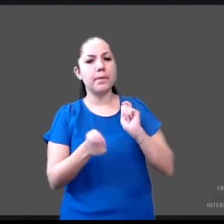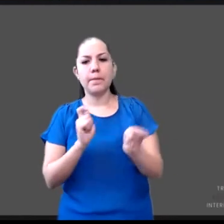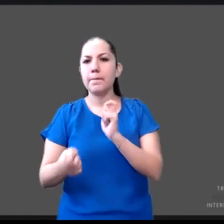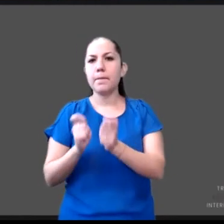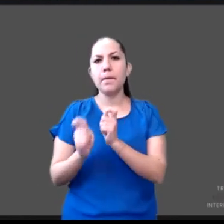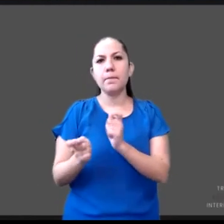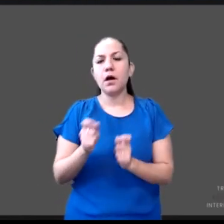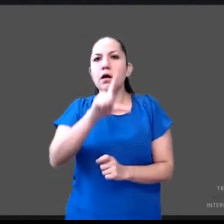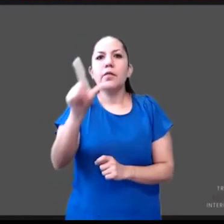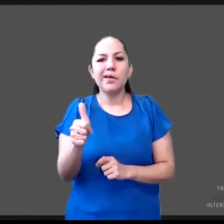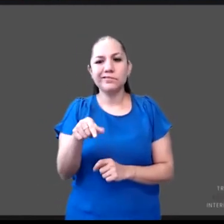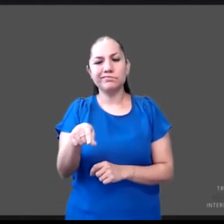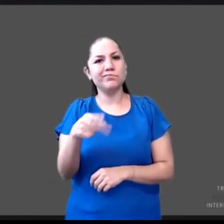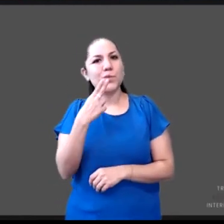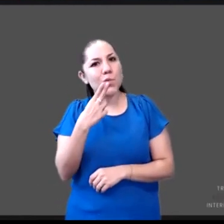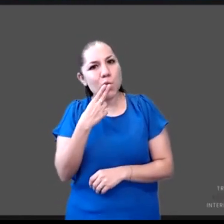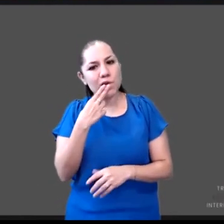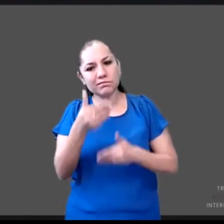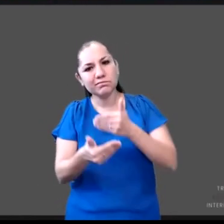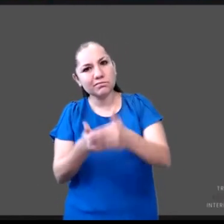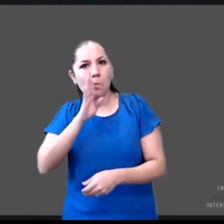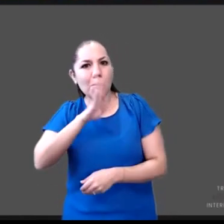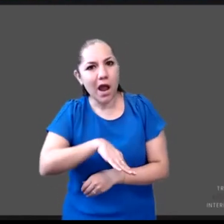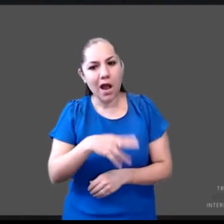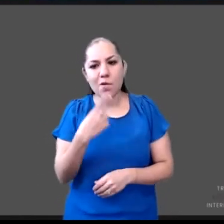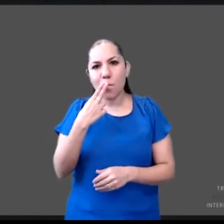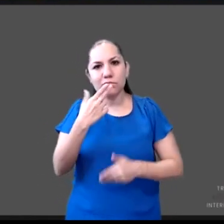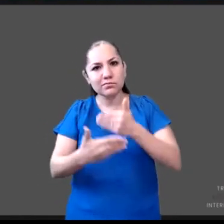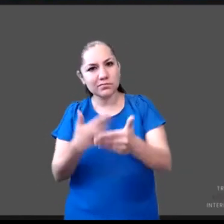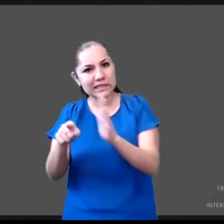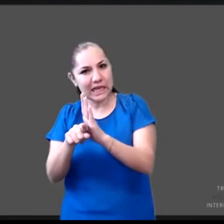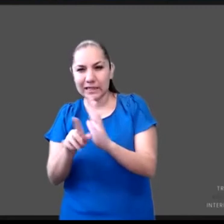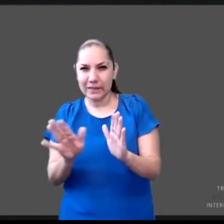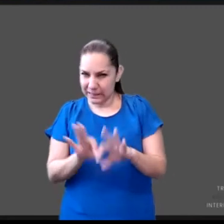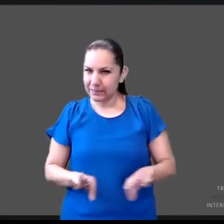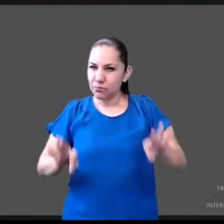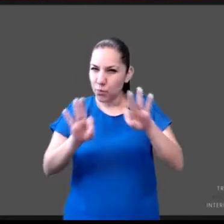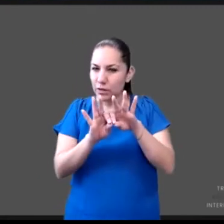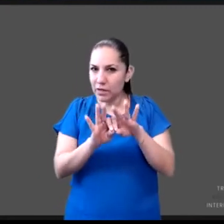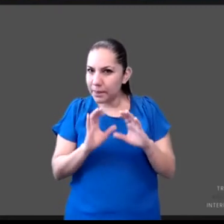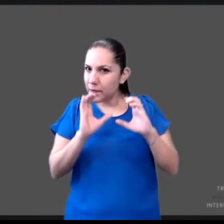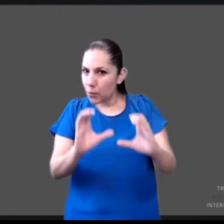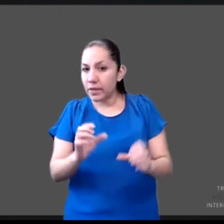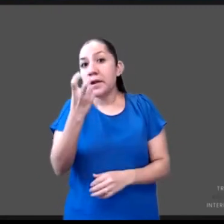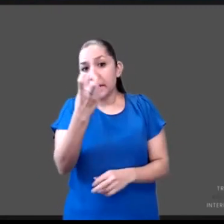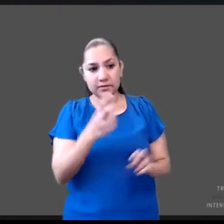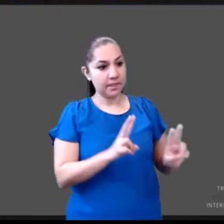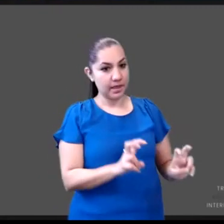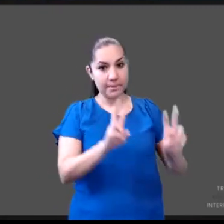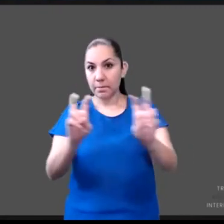avance puede revertirse. Creo que estas cosas van de la mano, ¿no? Y eso implicaría